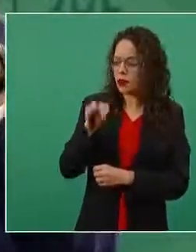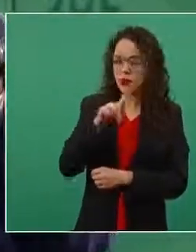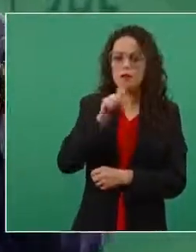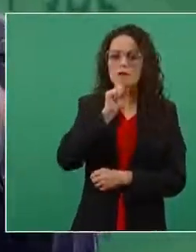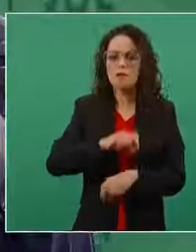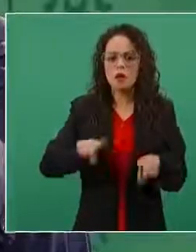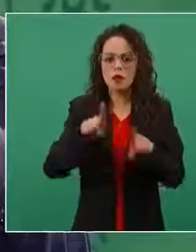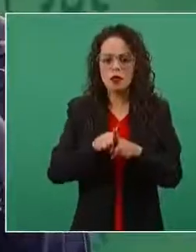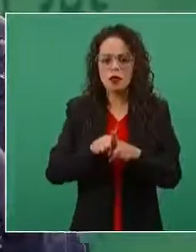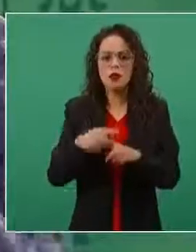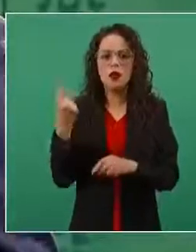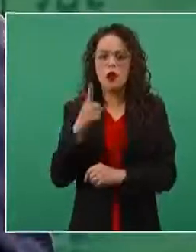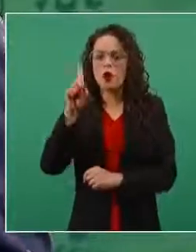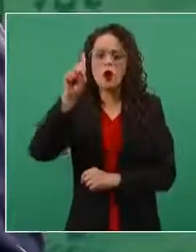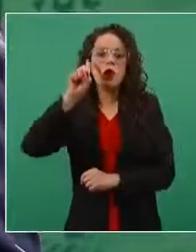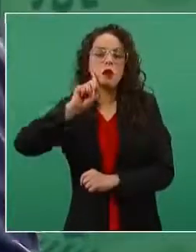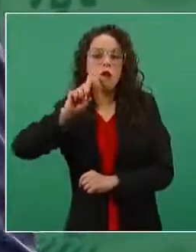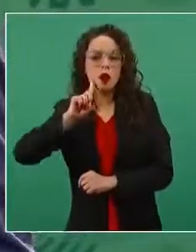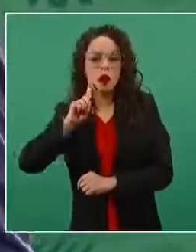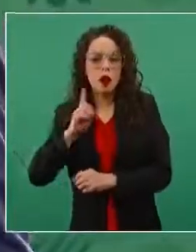voto de una mujer